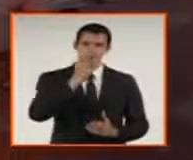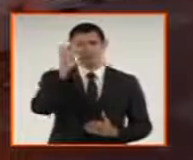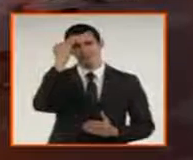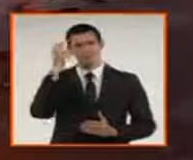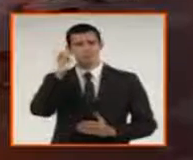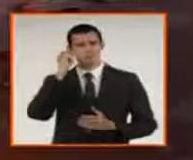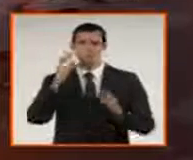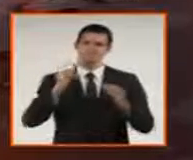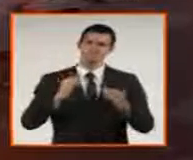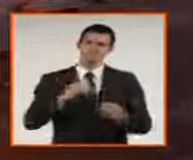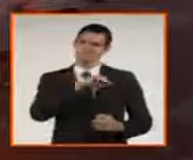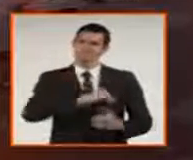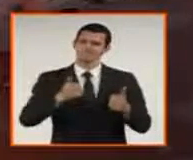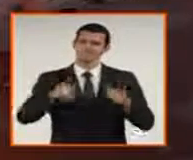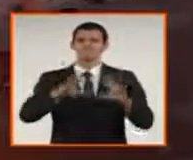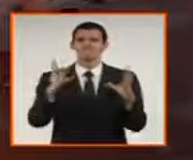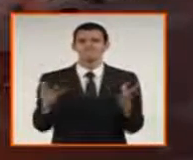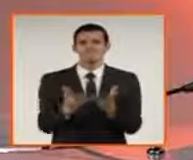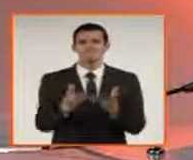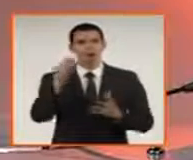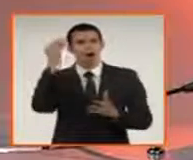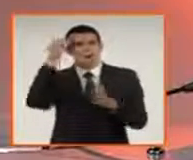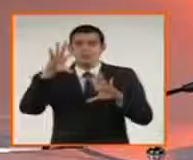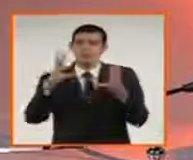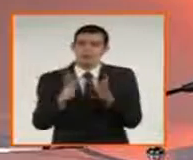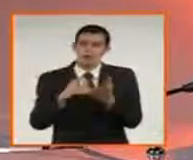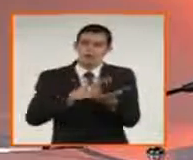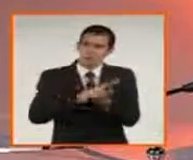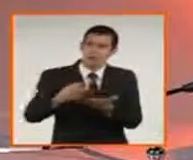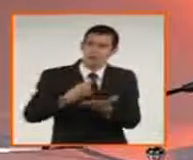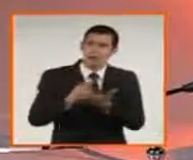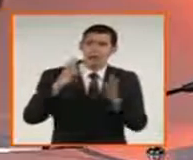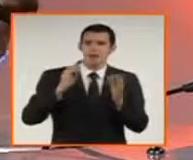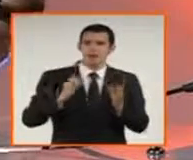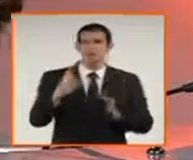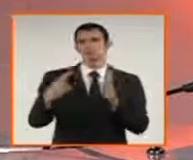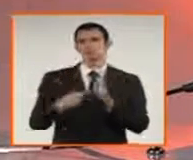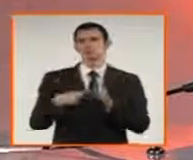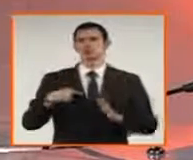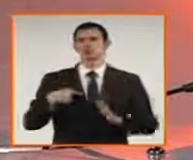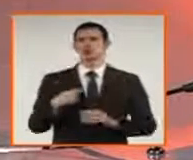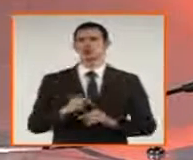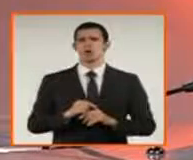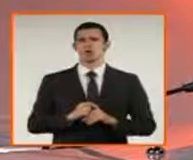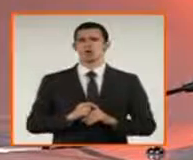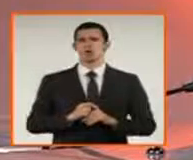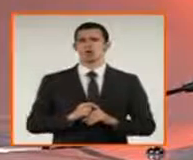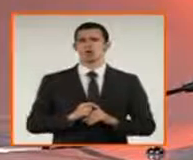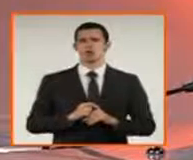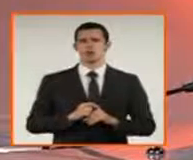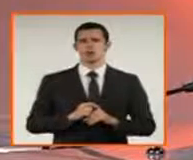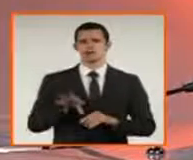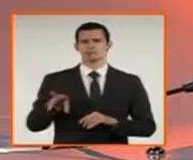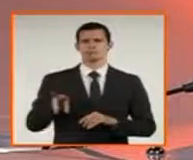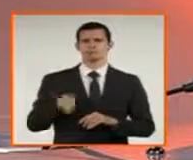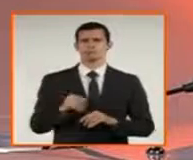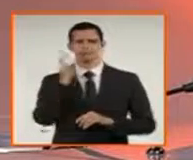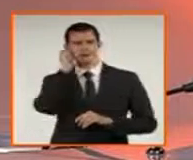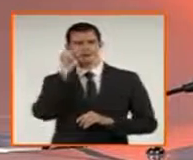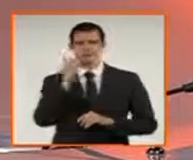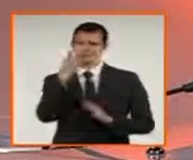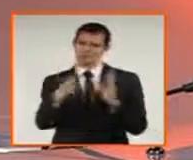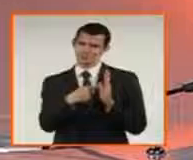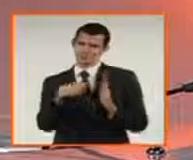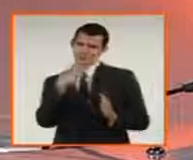un placer y un aprendizaje como toda la semana. Me voy a despedir con algo que les robé, porque me parece bellísimo y hay que repetirlo.